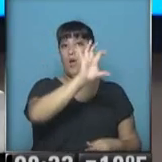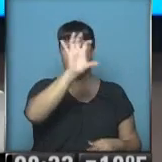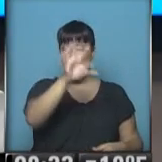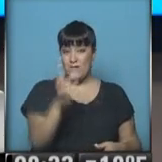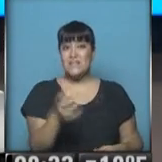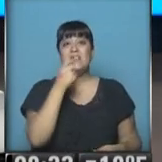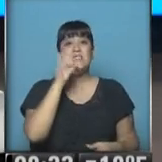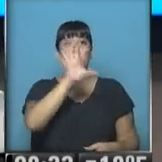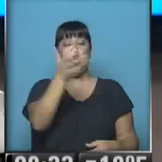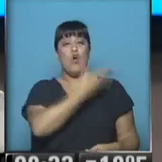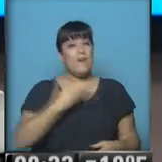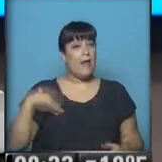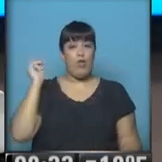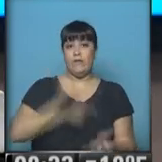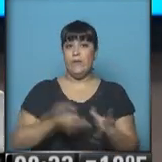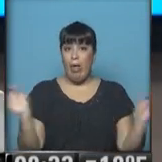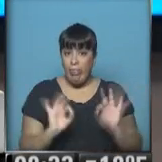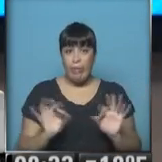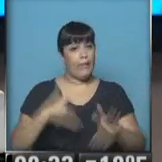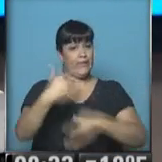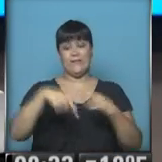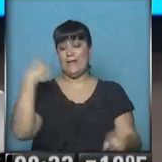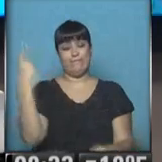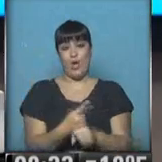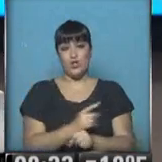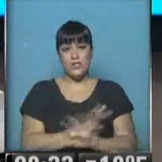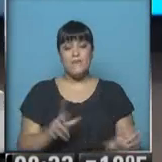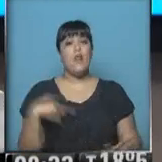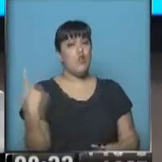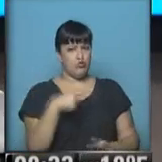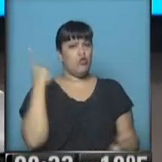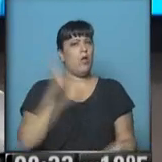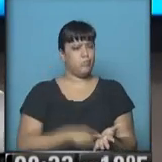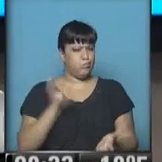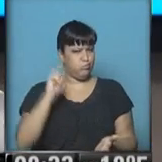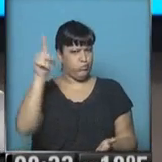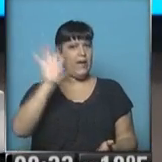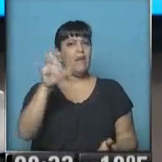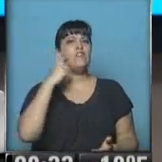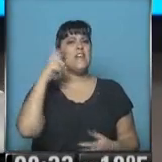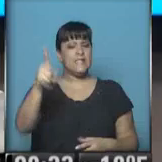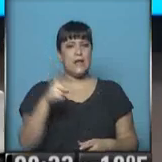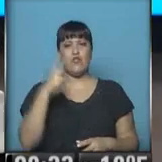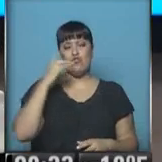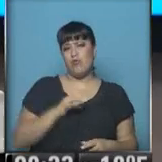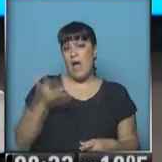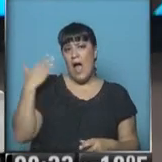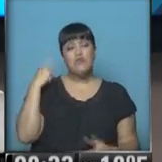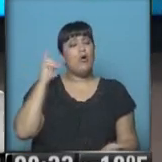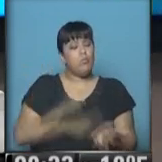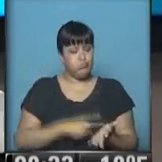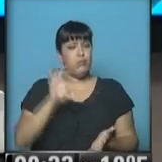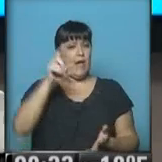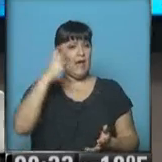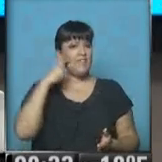tomamos decisiones no vamos a avanzar y de hecho que Nosotros tomamos decisiones en Entre Ríos en estos útimos últimos años eh que